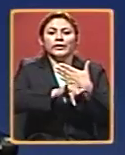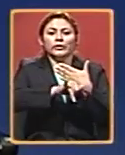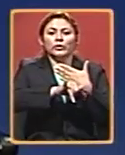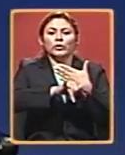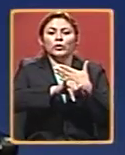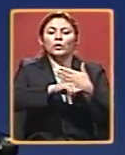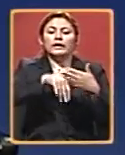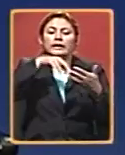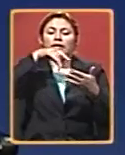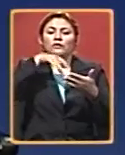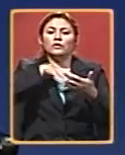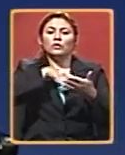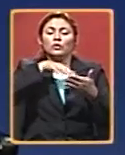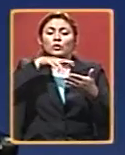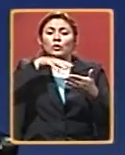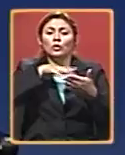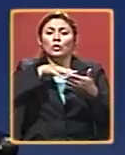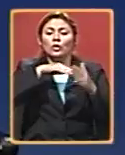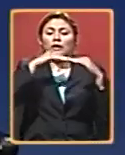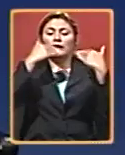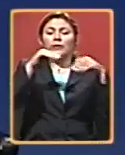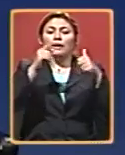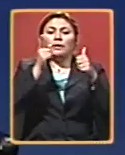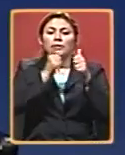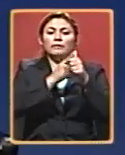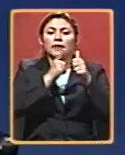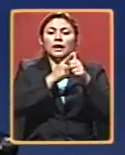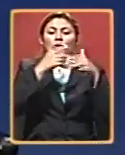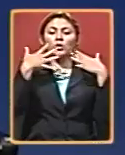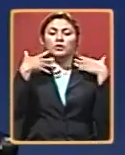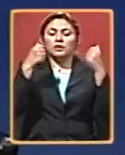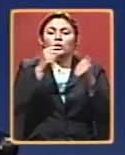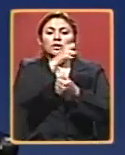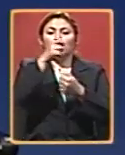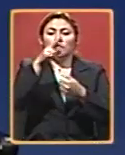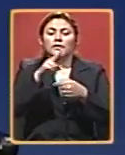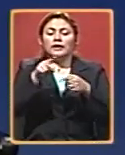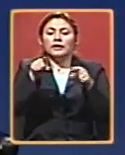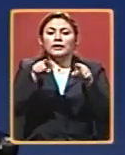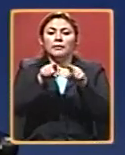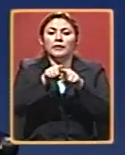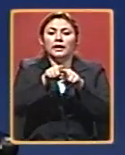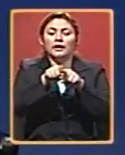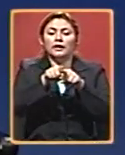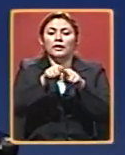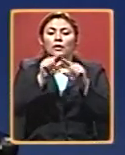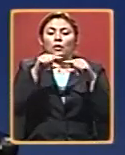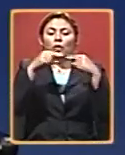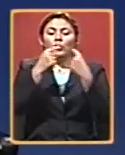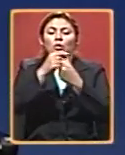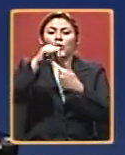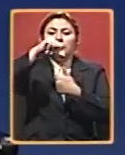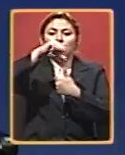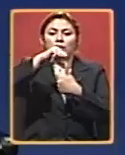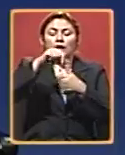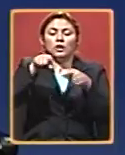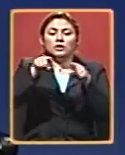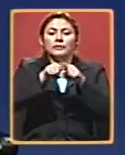de estudio del nivel primario de la salud en Costa Rica, junto con un grupo de centroamericanos y un grupo de